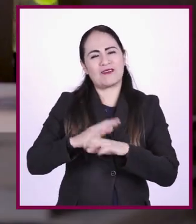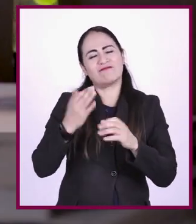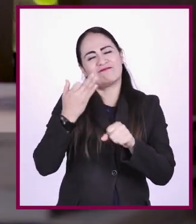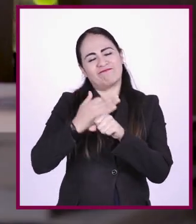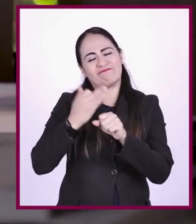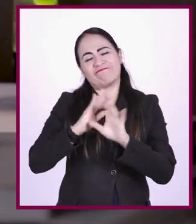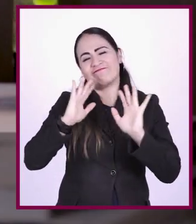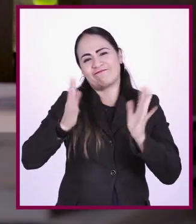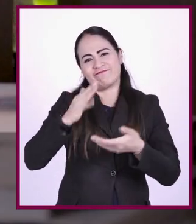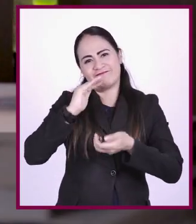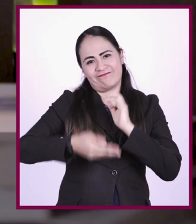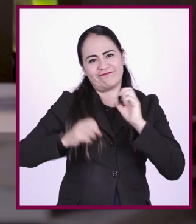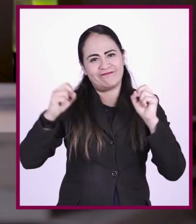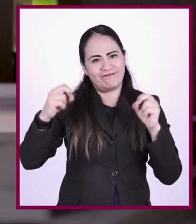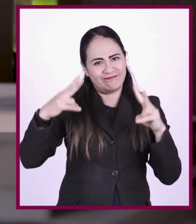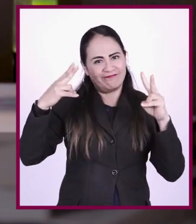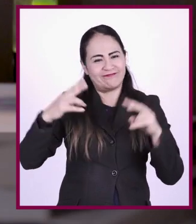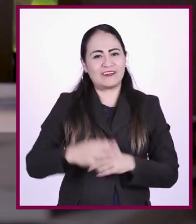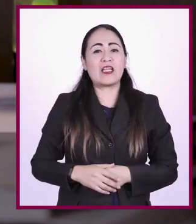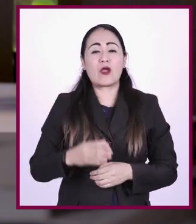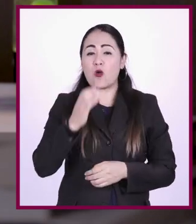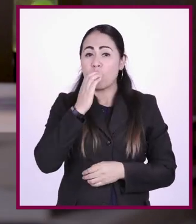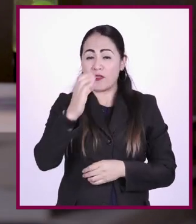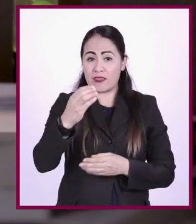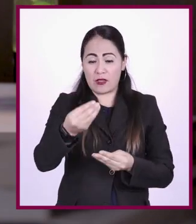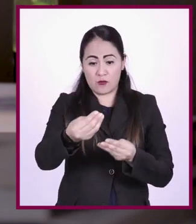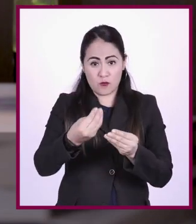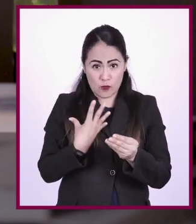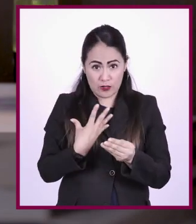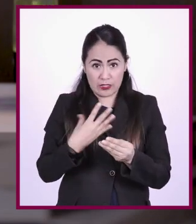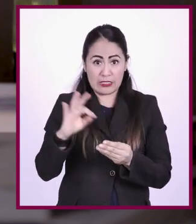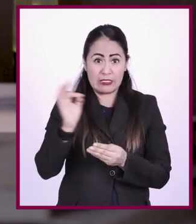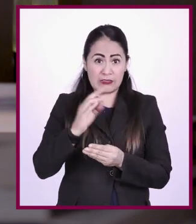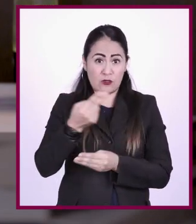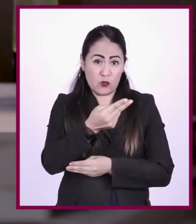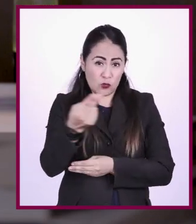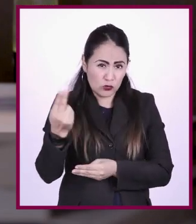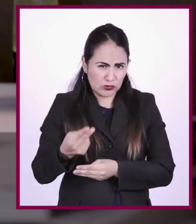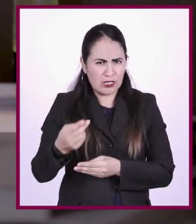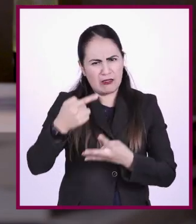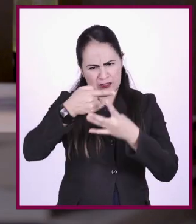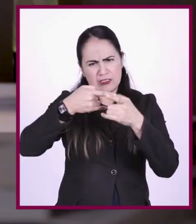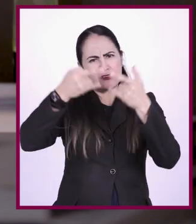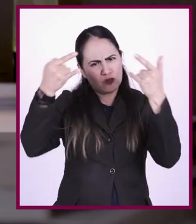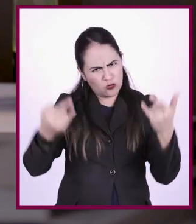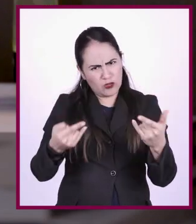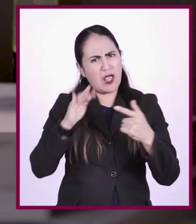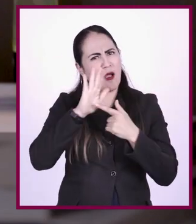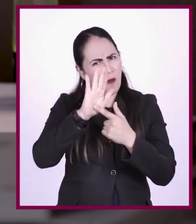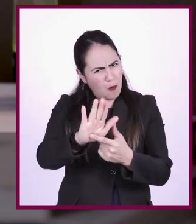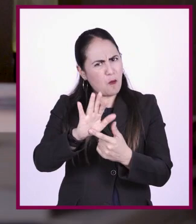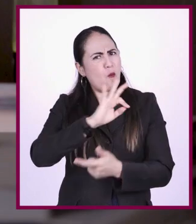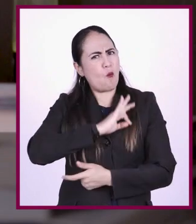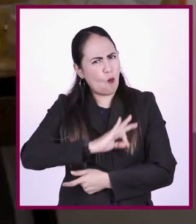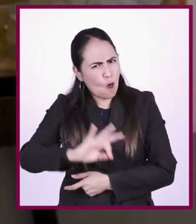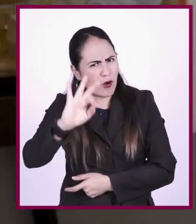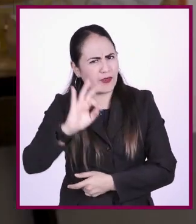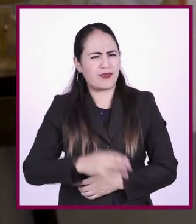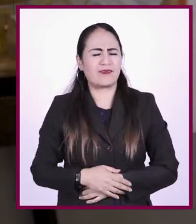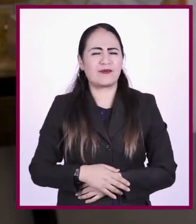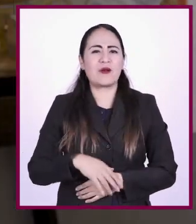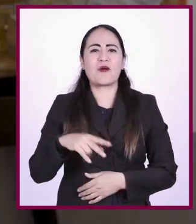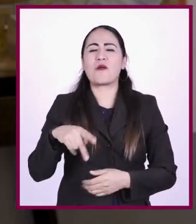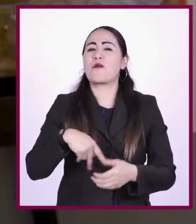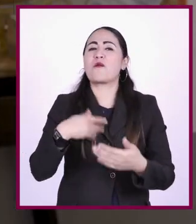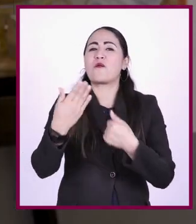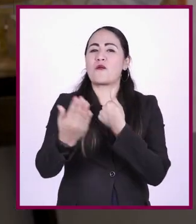de decir hasta luego. No olviden hacernos llegar sus comentarios y si tienen una experiencia que compartir, venga, aquí estamos para ustedes.